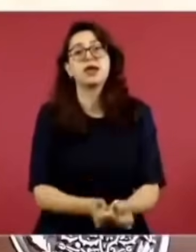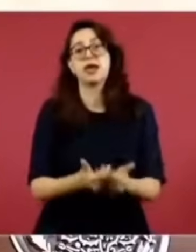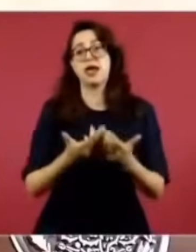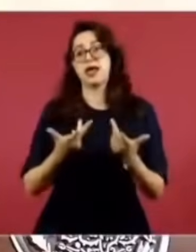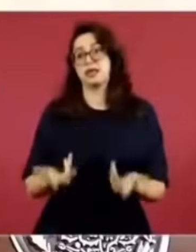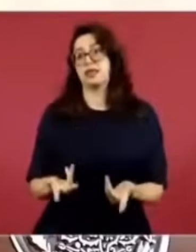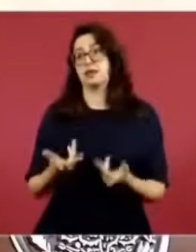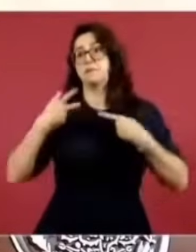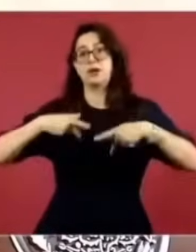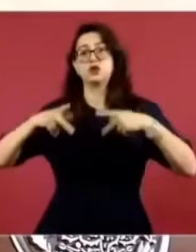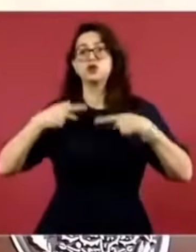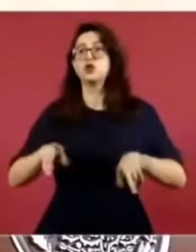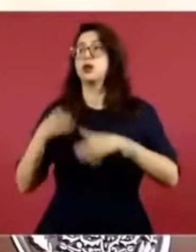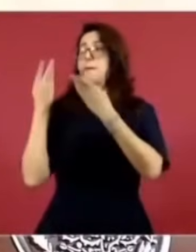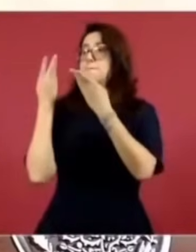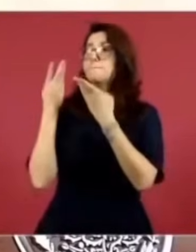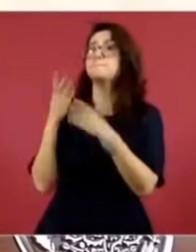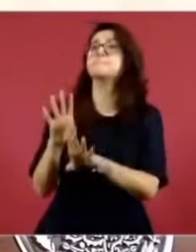banqueros,